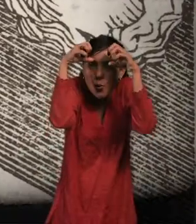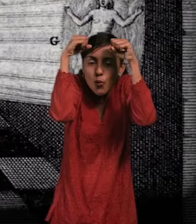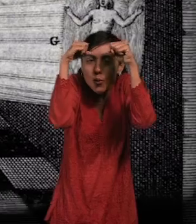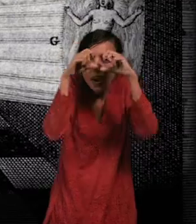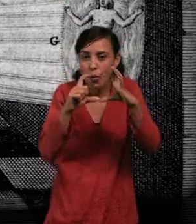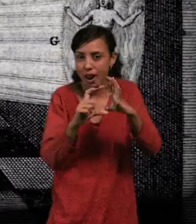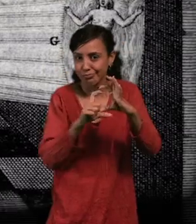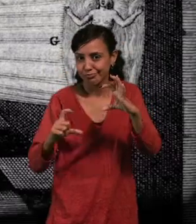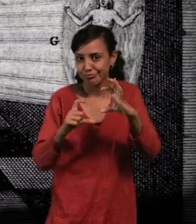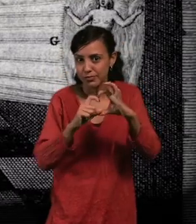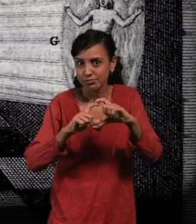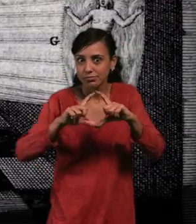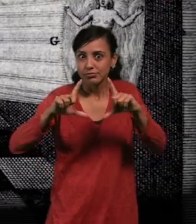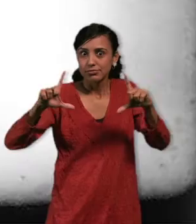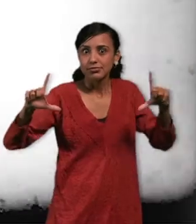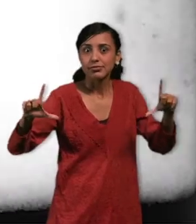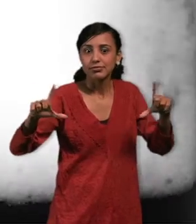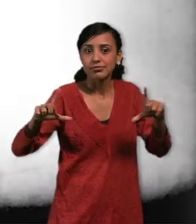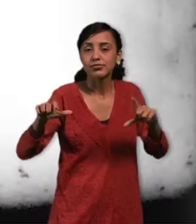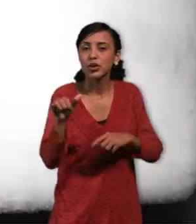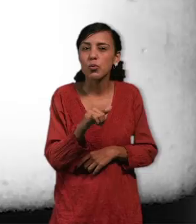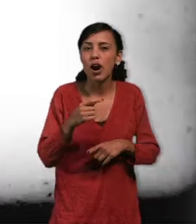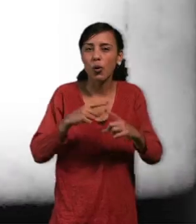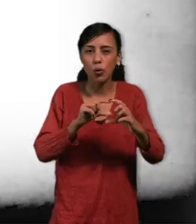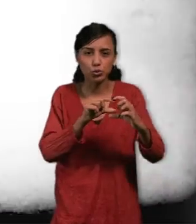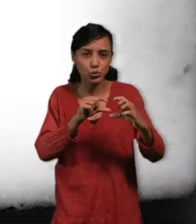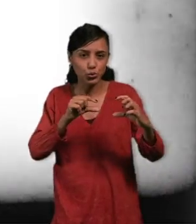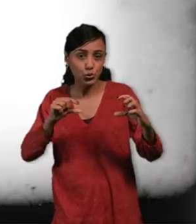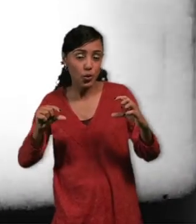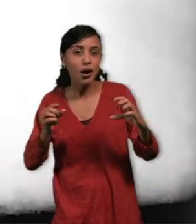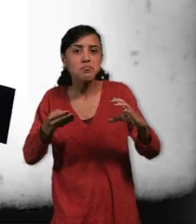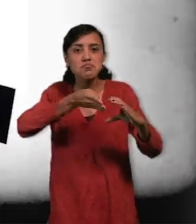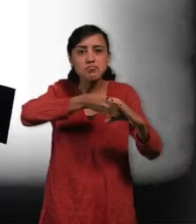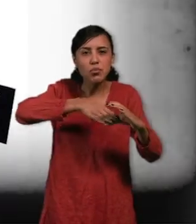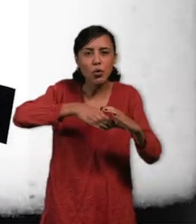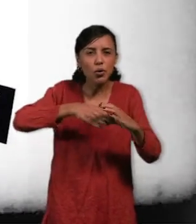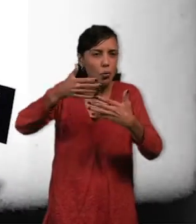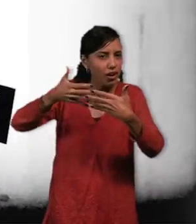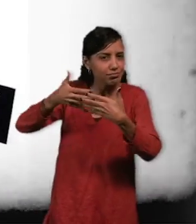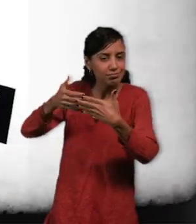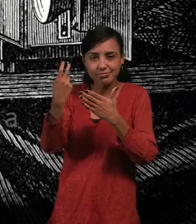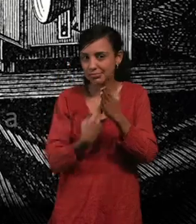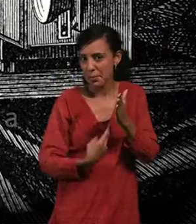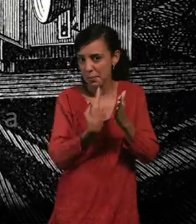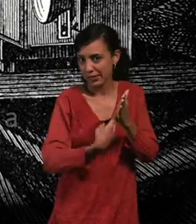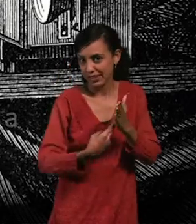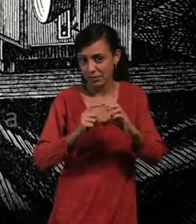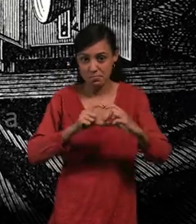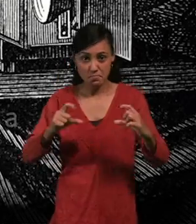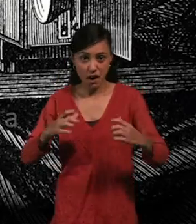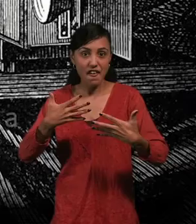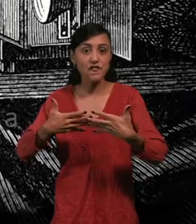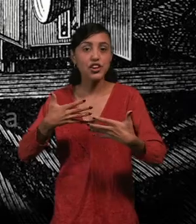un juego de lentes que ampliaban la imagen y un soporte corredizo en el cual se colocaban transparencias pintadas sobre placas de